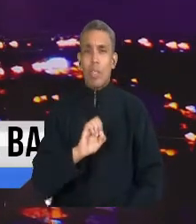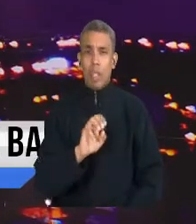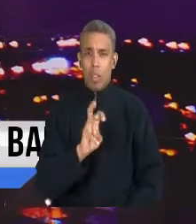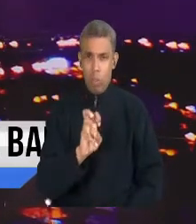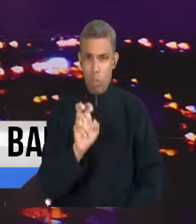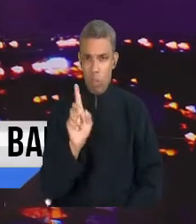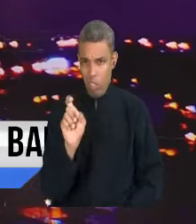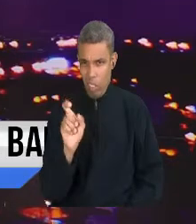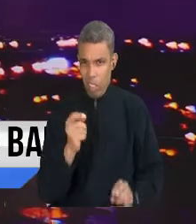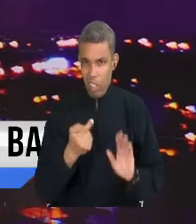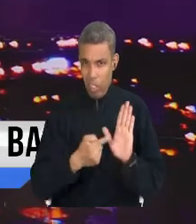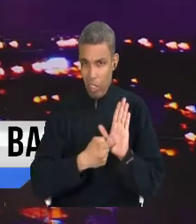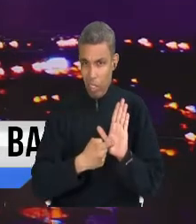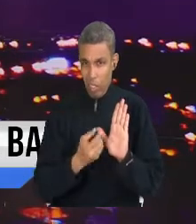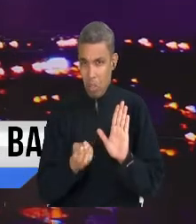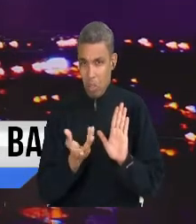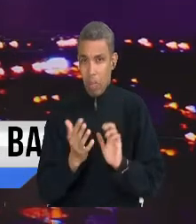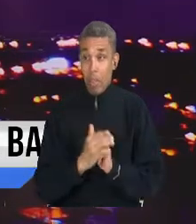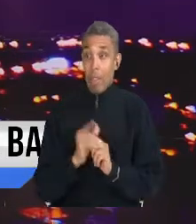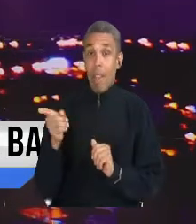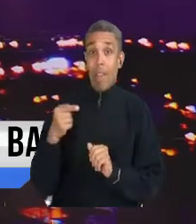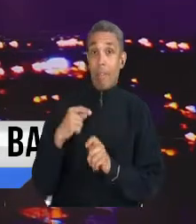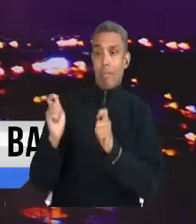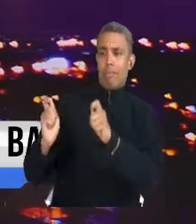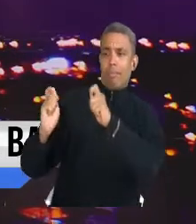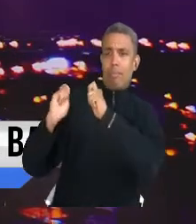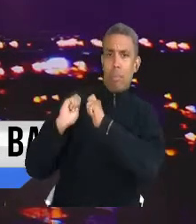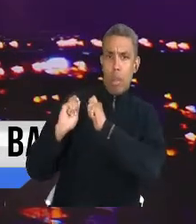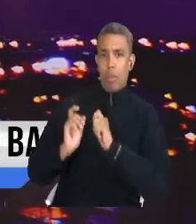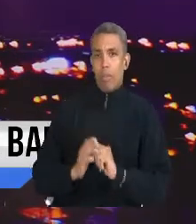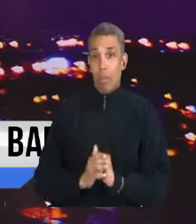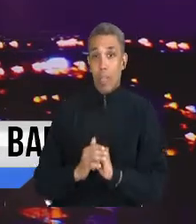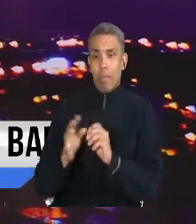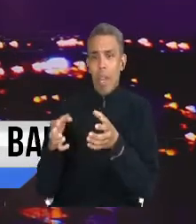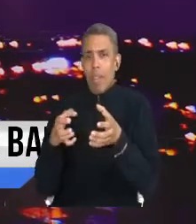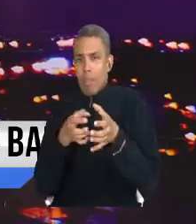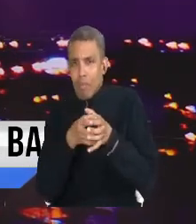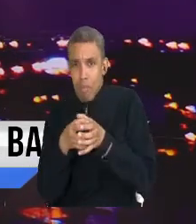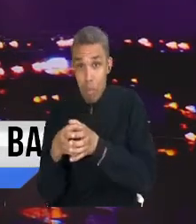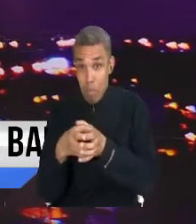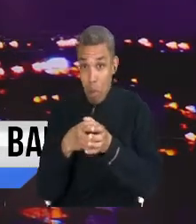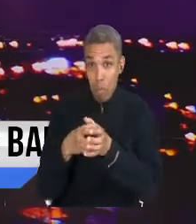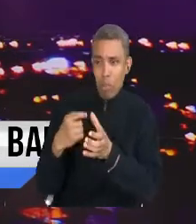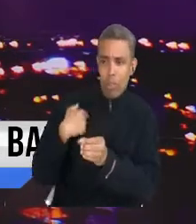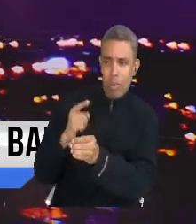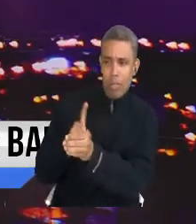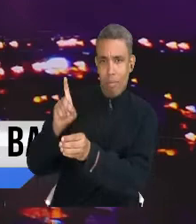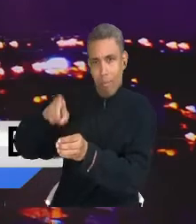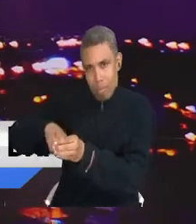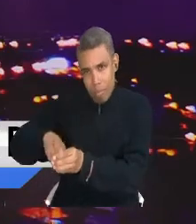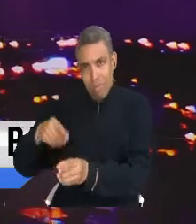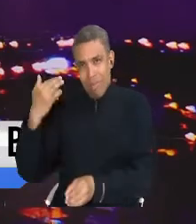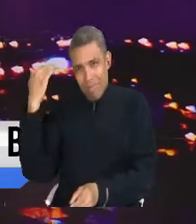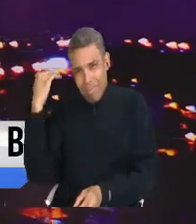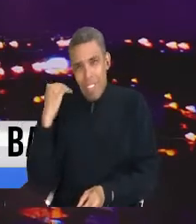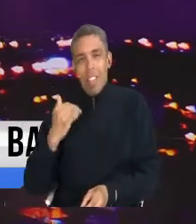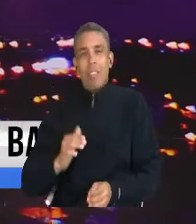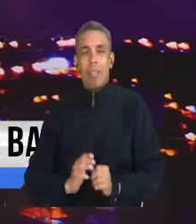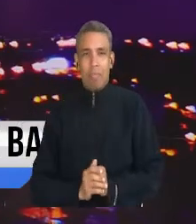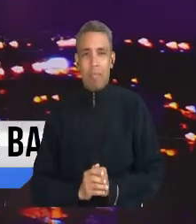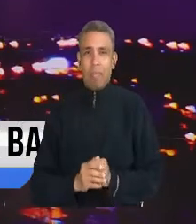él... amablemente me dio la oportunidad de ingresar a la Asociación Música Popular. Hoy le mandamos un saludo desde aquí al